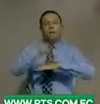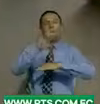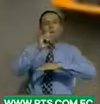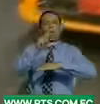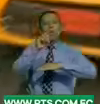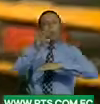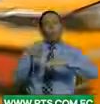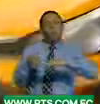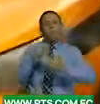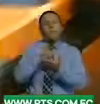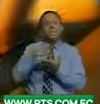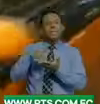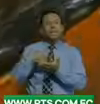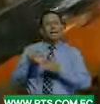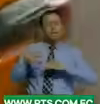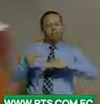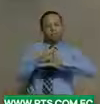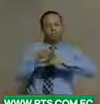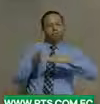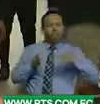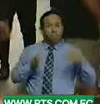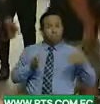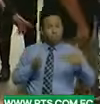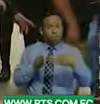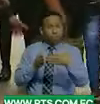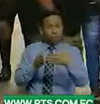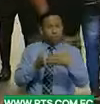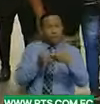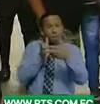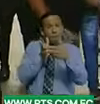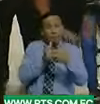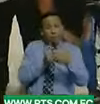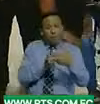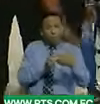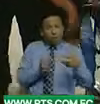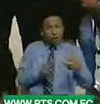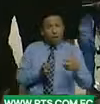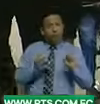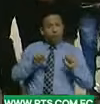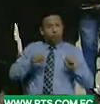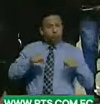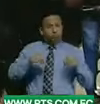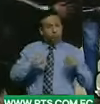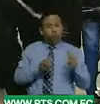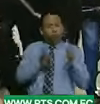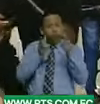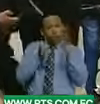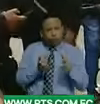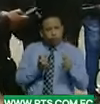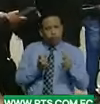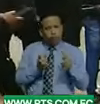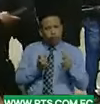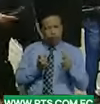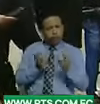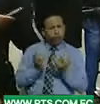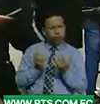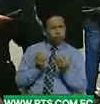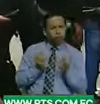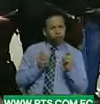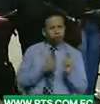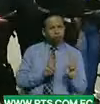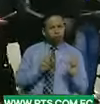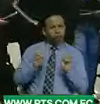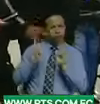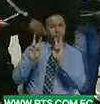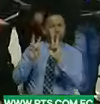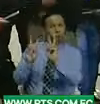y Pichincha. Justamente estacionan las motocicletas al frente del local, esperan que los que perpetraron